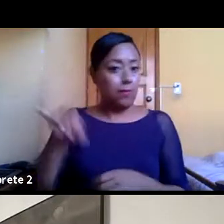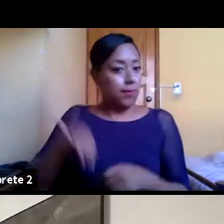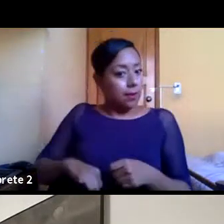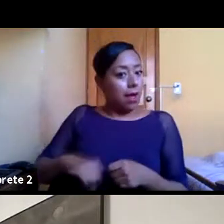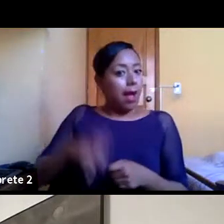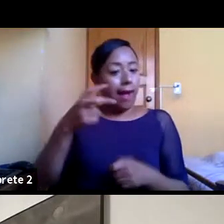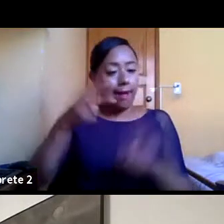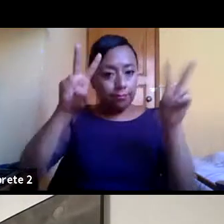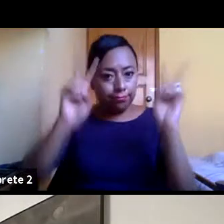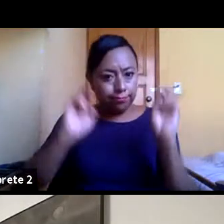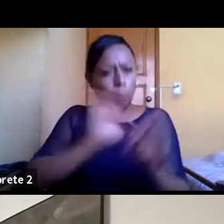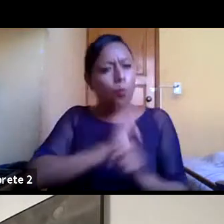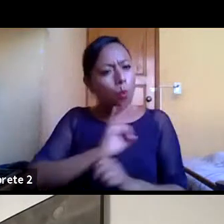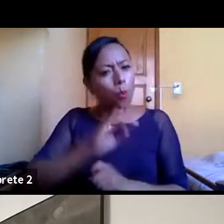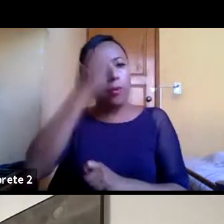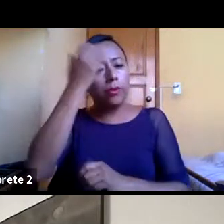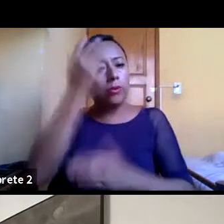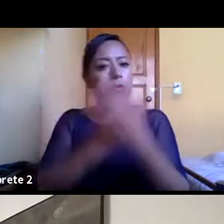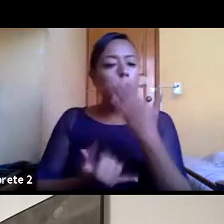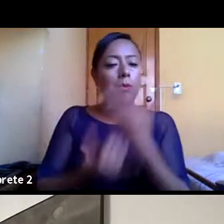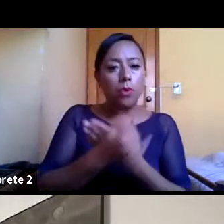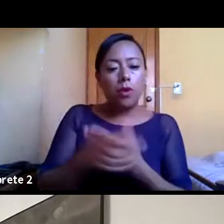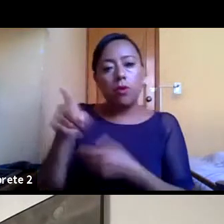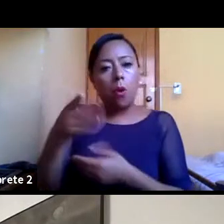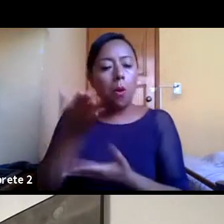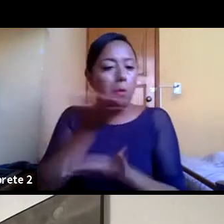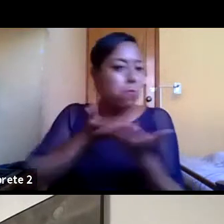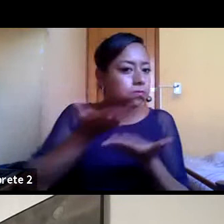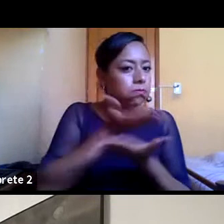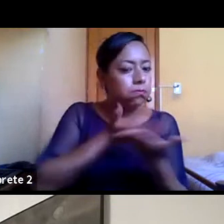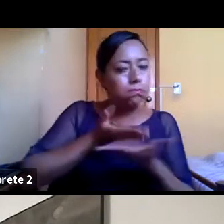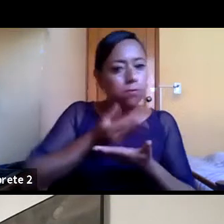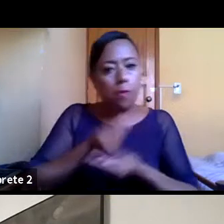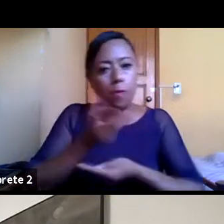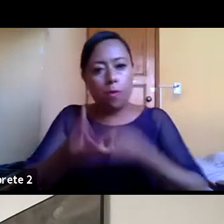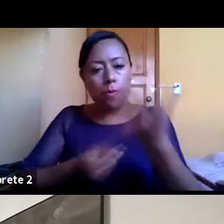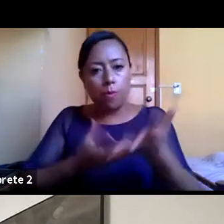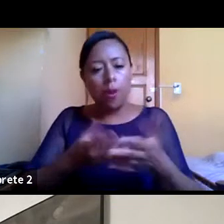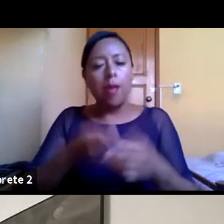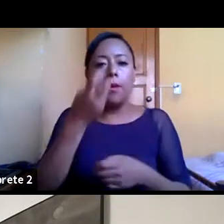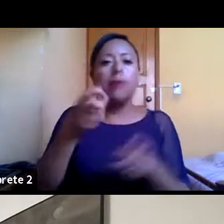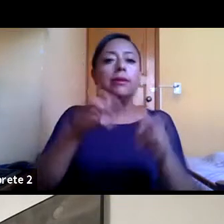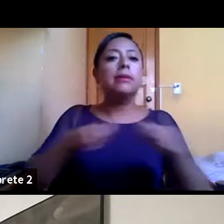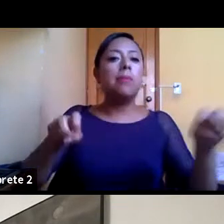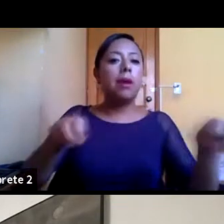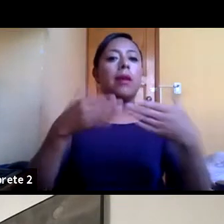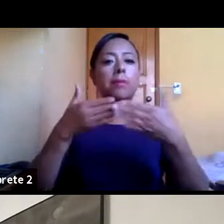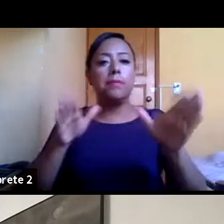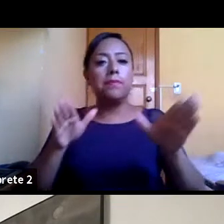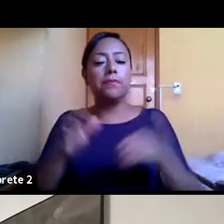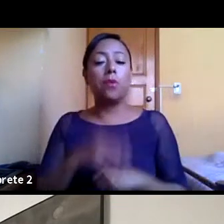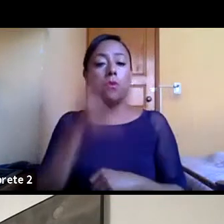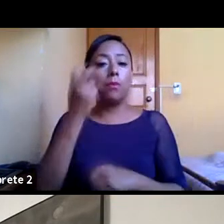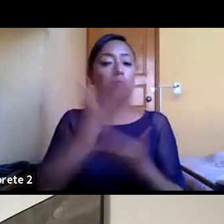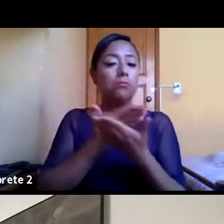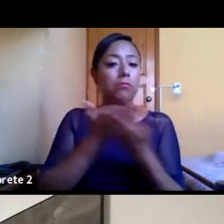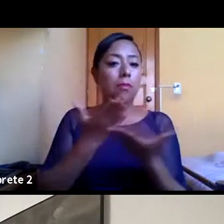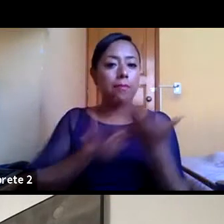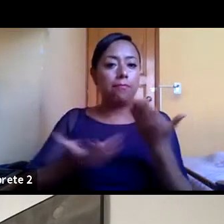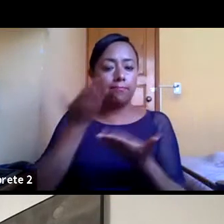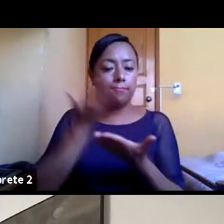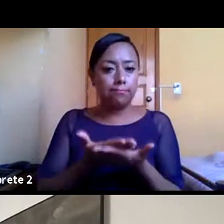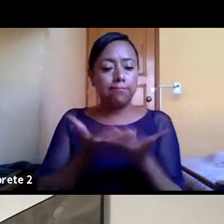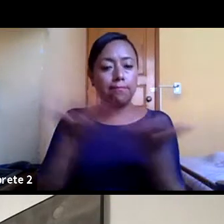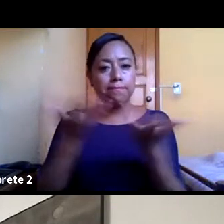y hacer sus aportaciones, cual corresponde a un parlamento abierto. Es así que se propone la realización